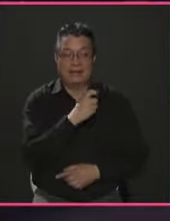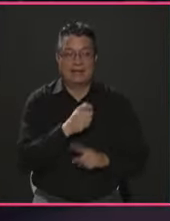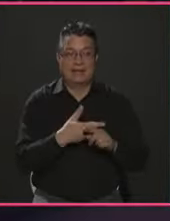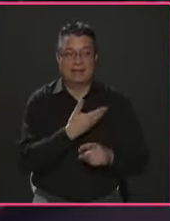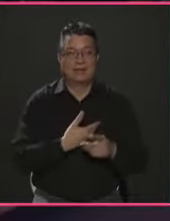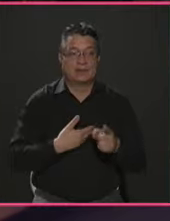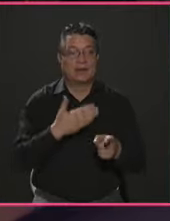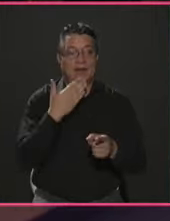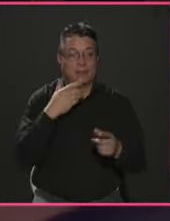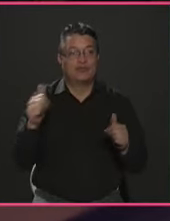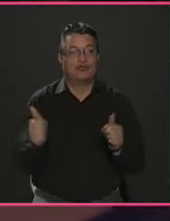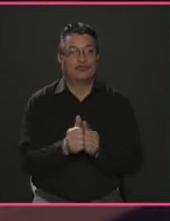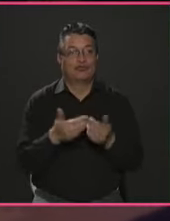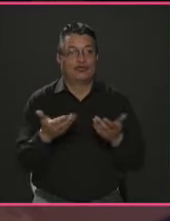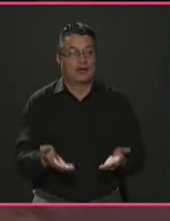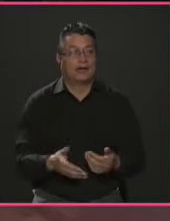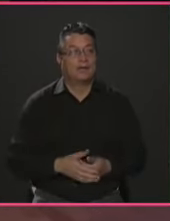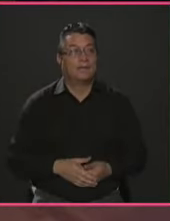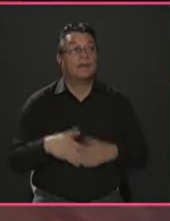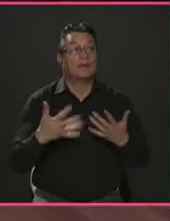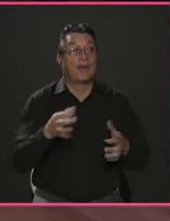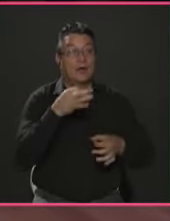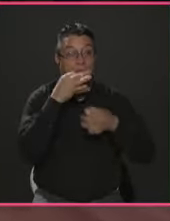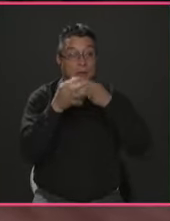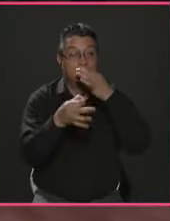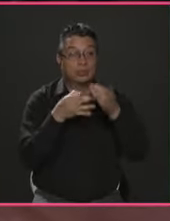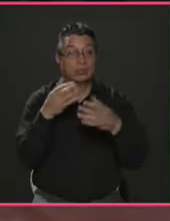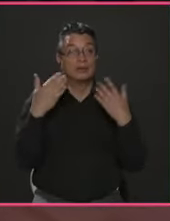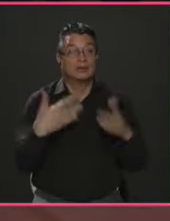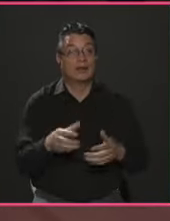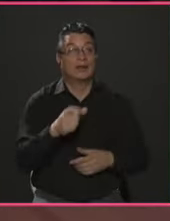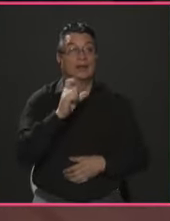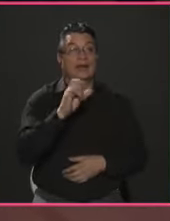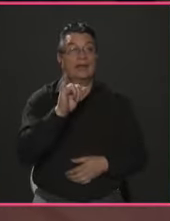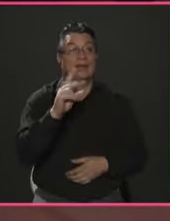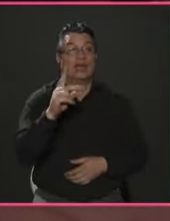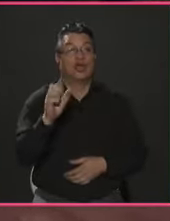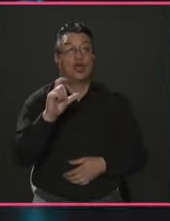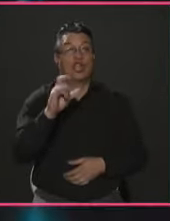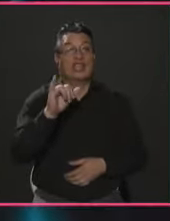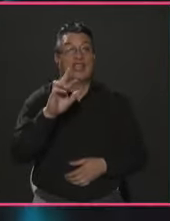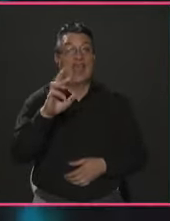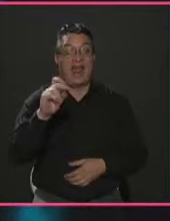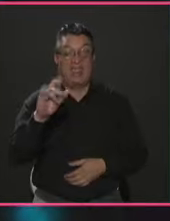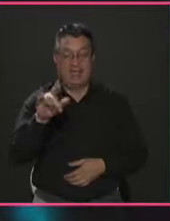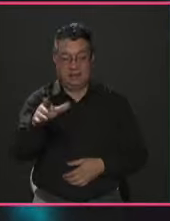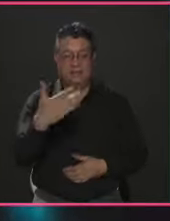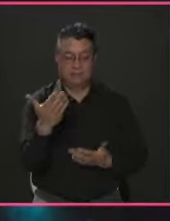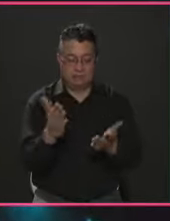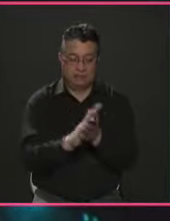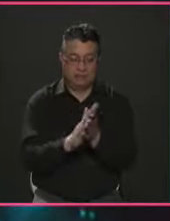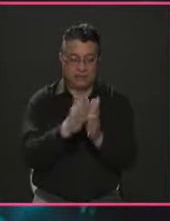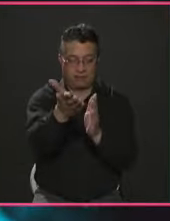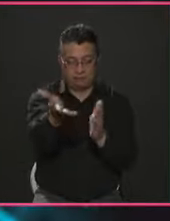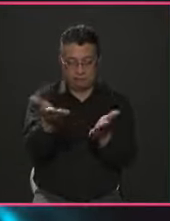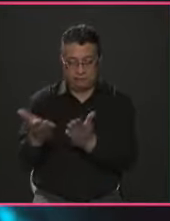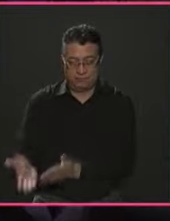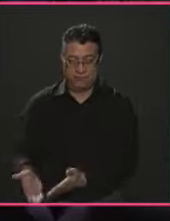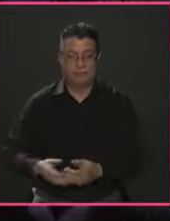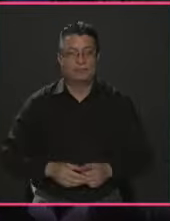con no dicho Todo esto ahora Don guidi por favor adelante el micrófono es suyo un aplauso para é